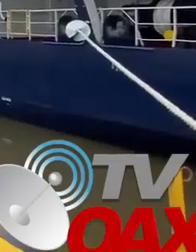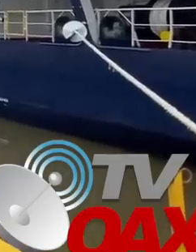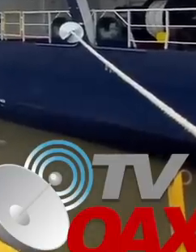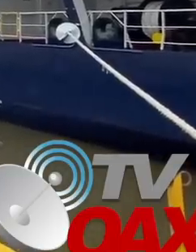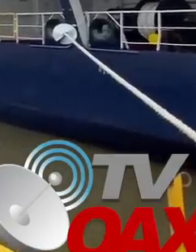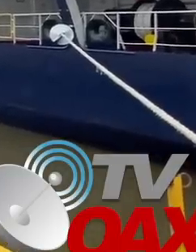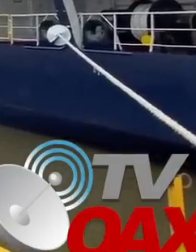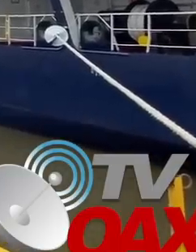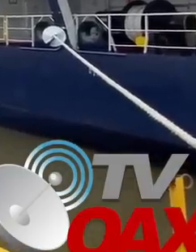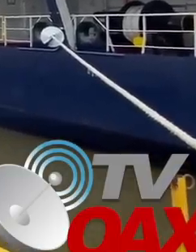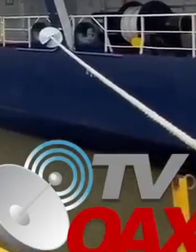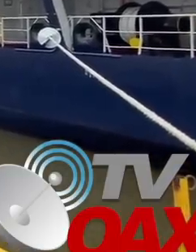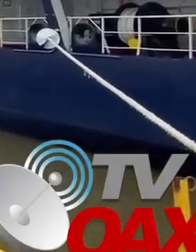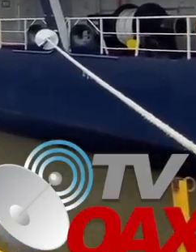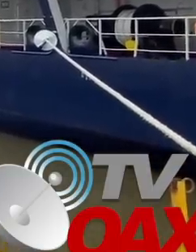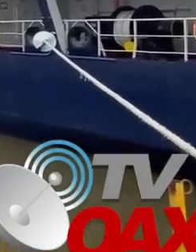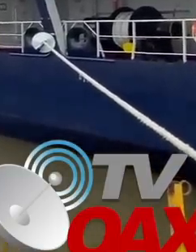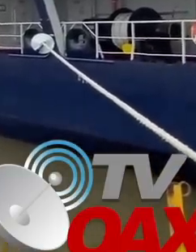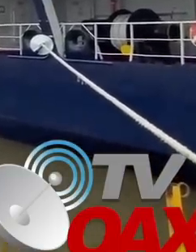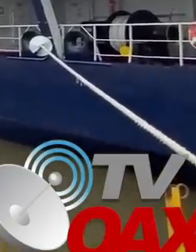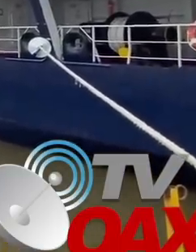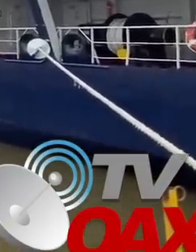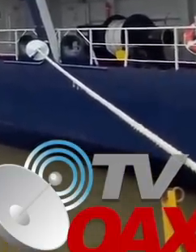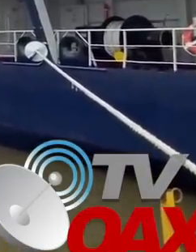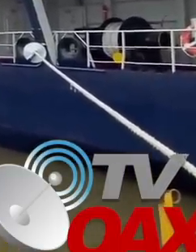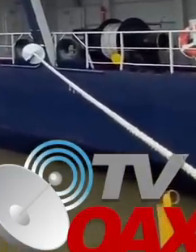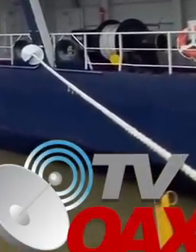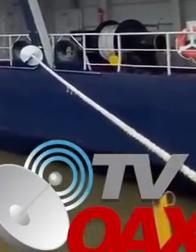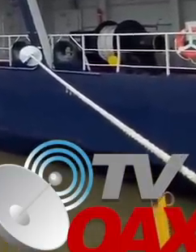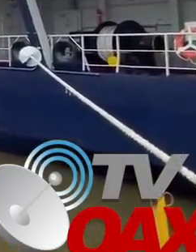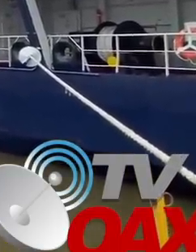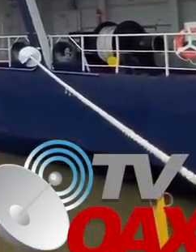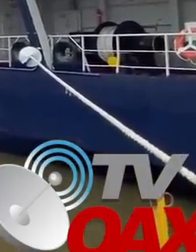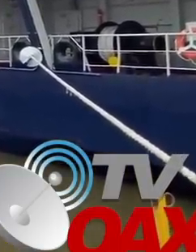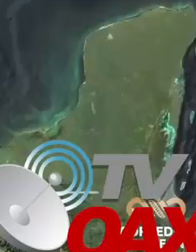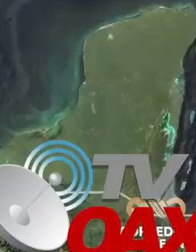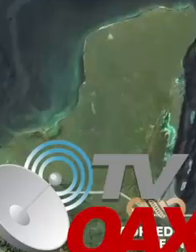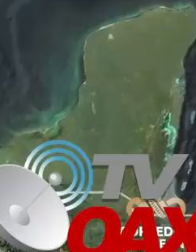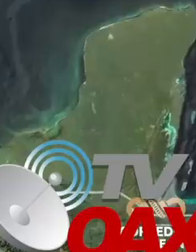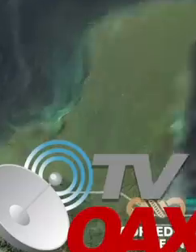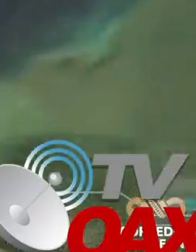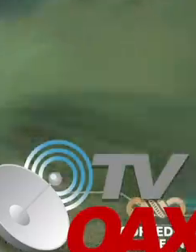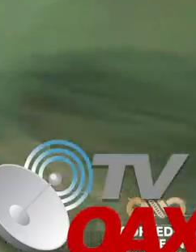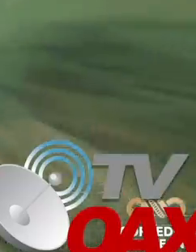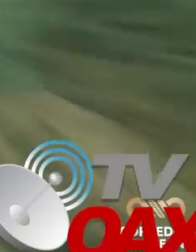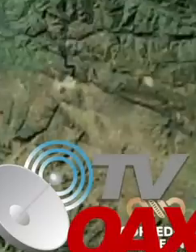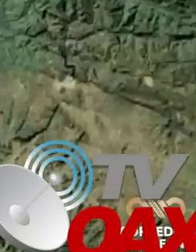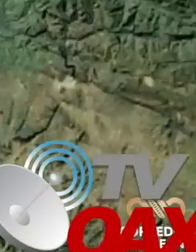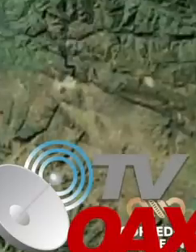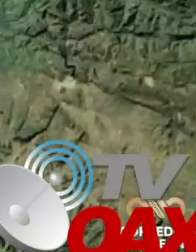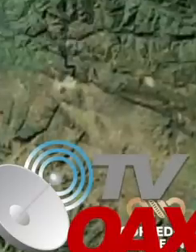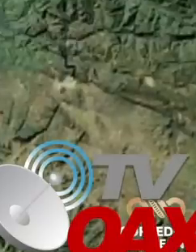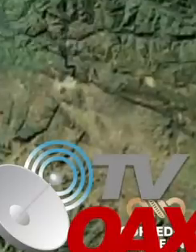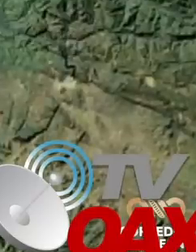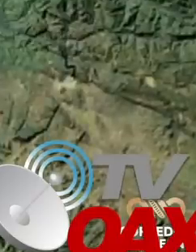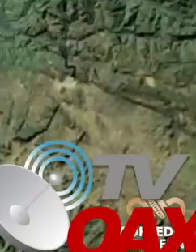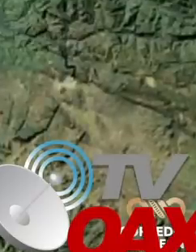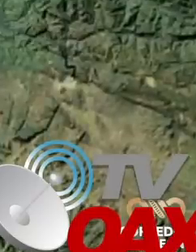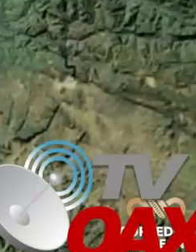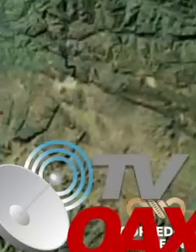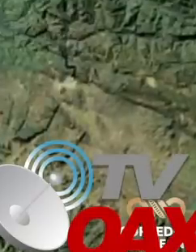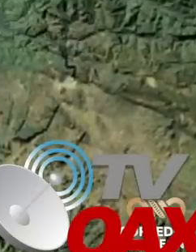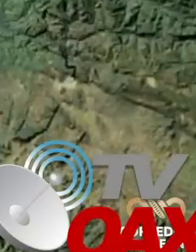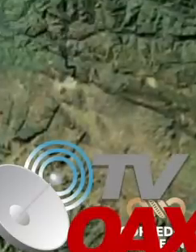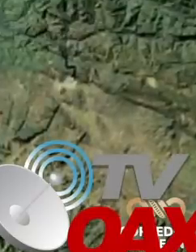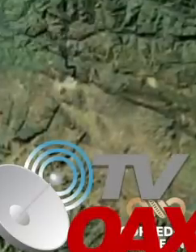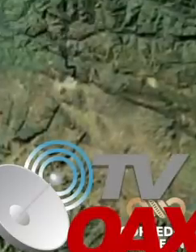el presidente de México, Andrés Manuel López Obrador, avanza con su proyecto de nación para conectar dos